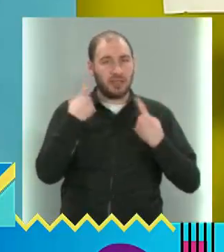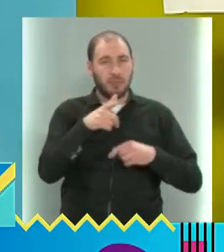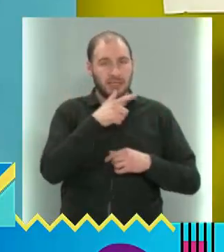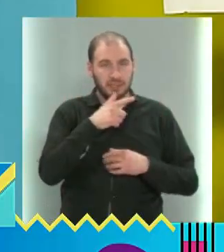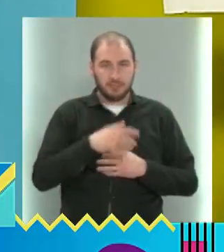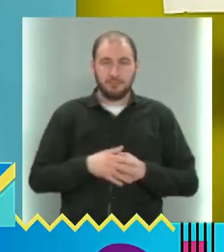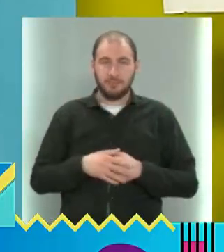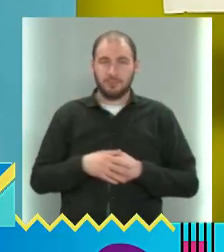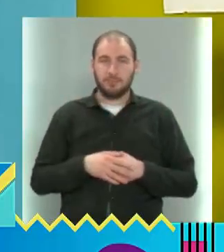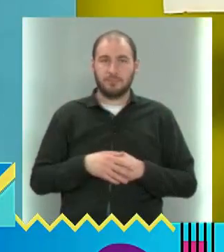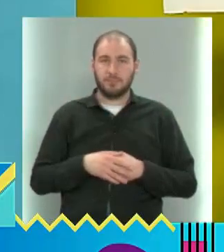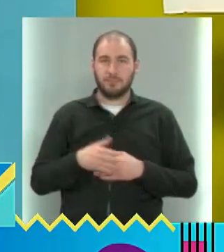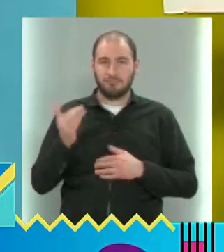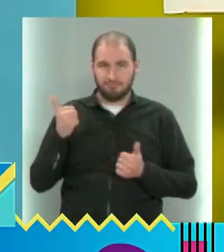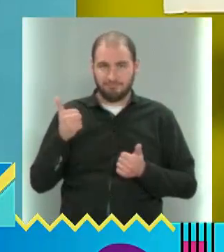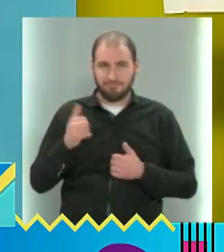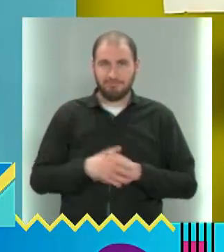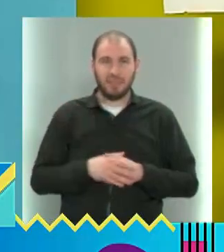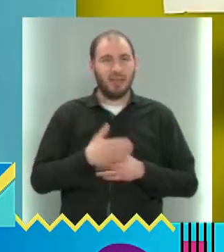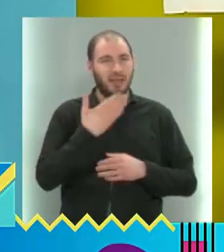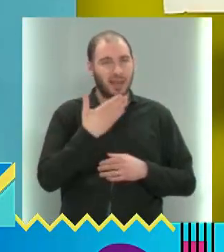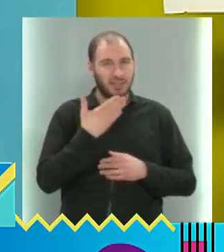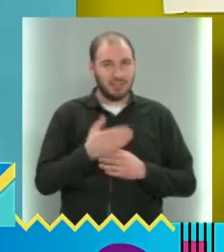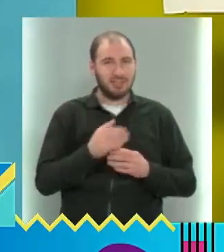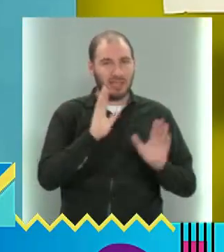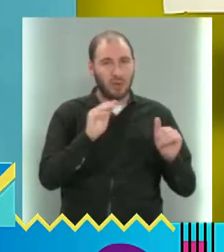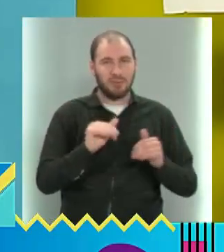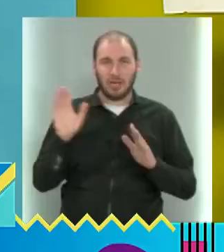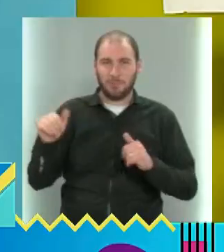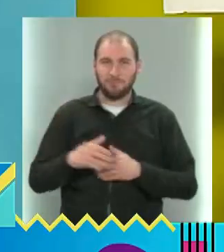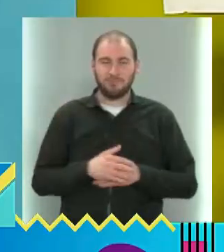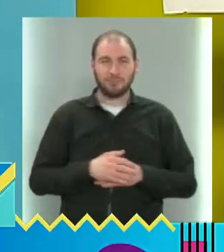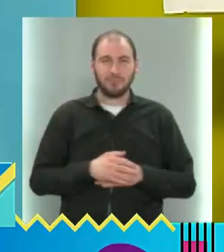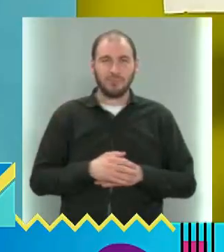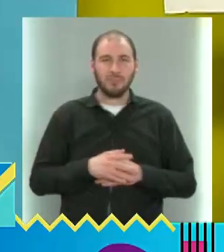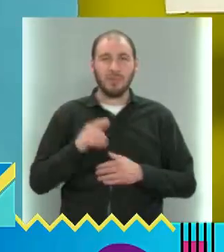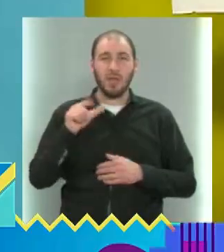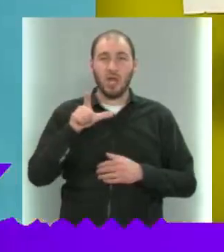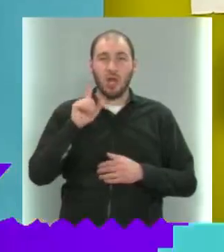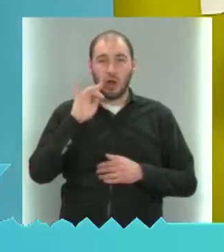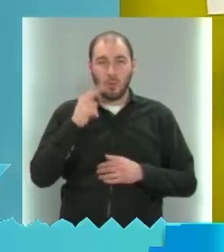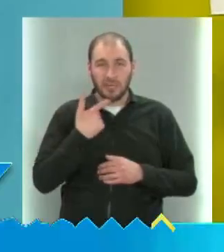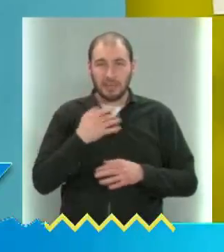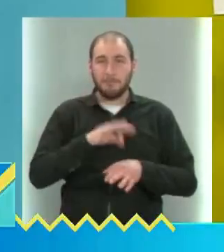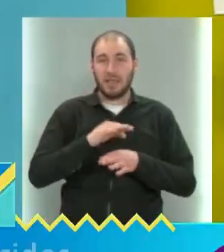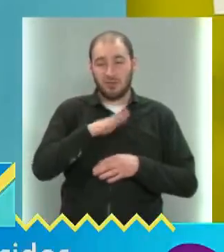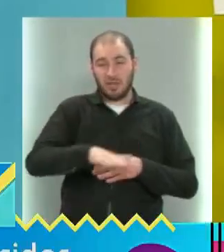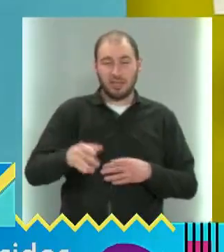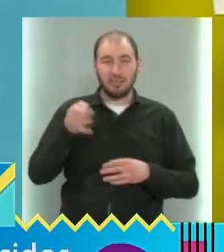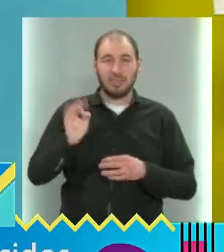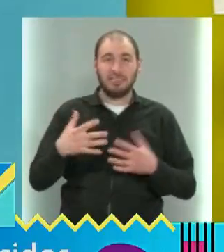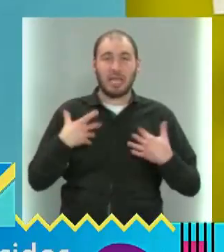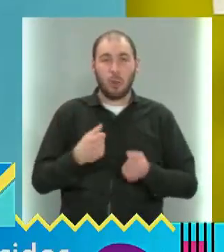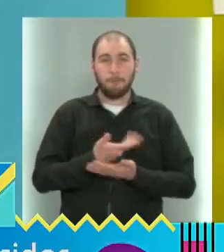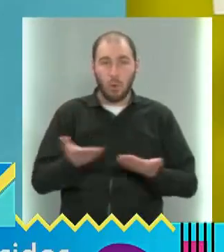Parecidos. Bueno. Muchísimas gracias. Hasta luego. Hasta luego. Bien, Luis Pérez, médico pediatra especializado en